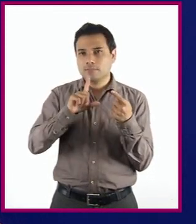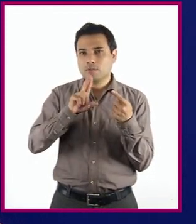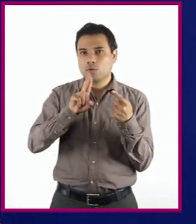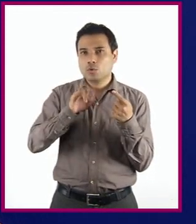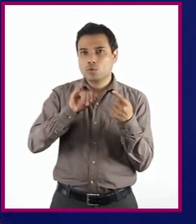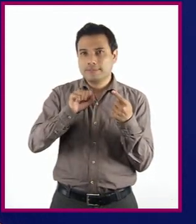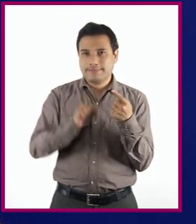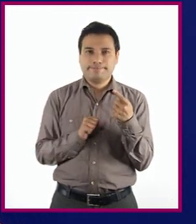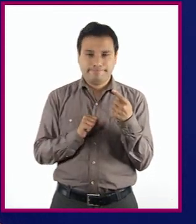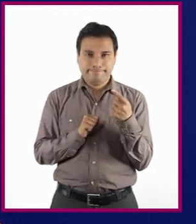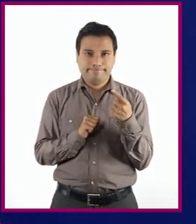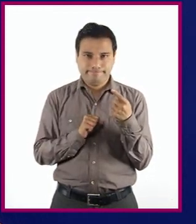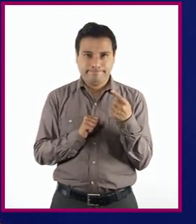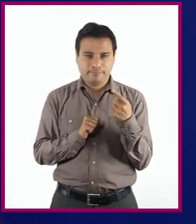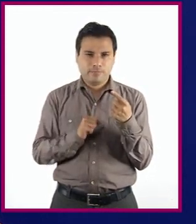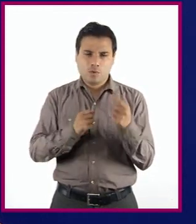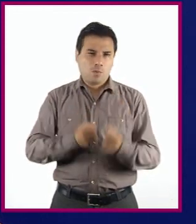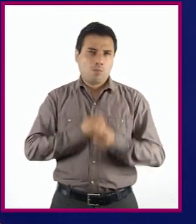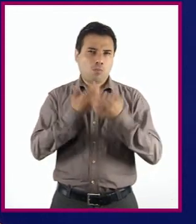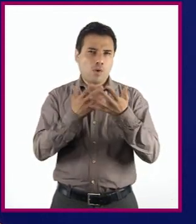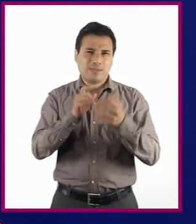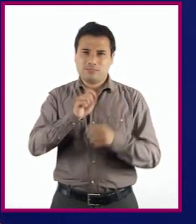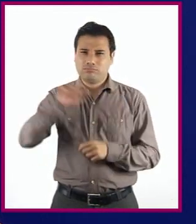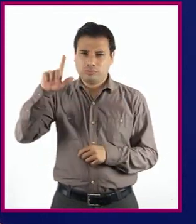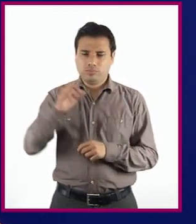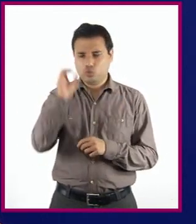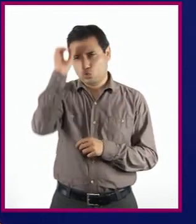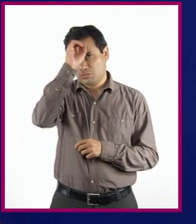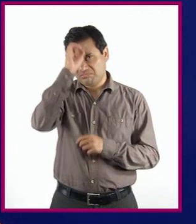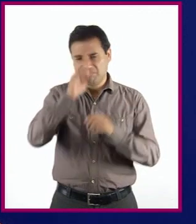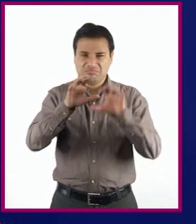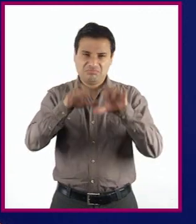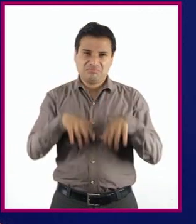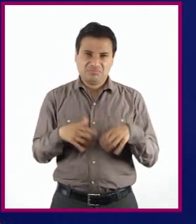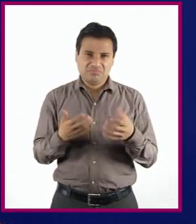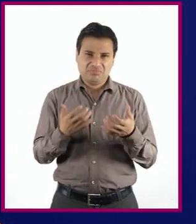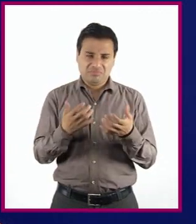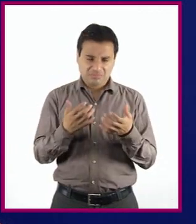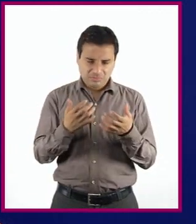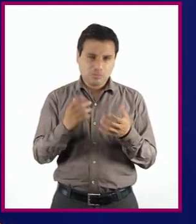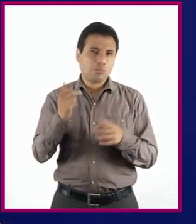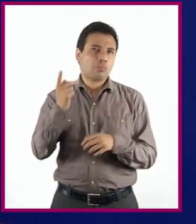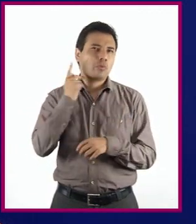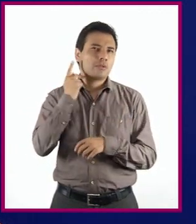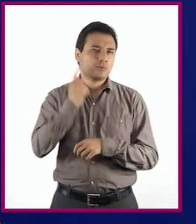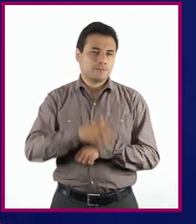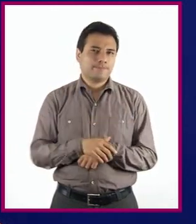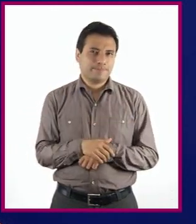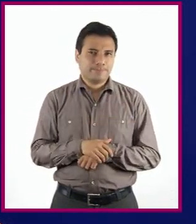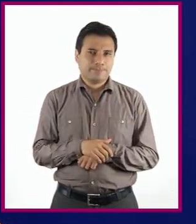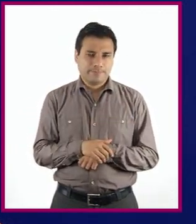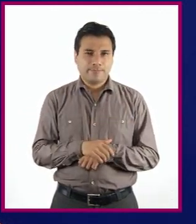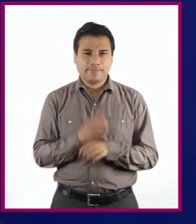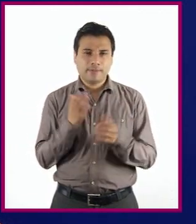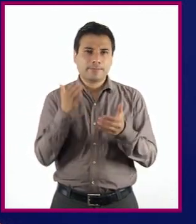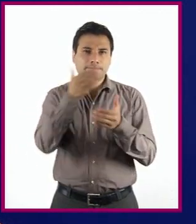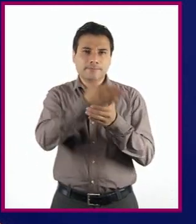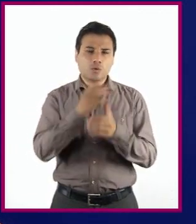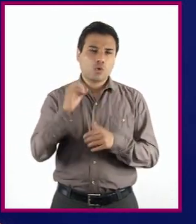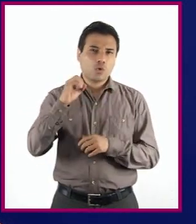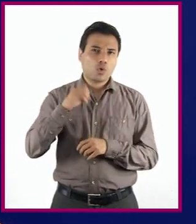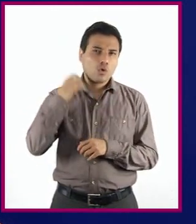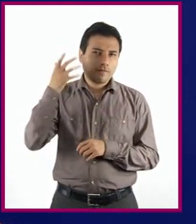Cardosa y Aragón, un poeta, ensayista político y literario de Guatemala, que asistía a la